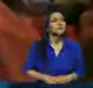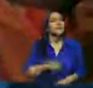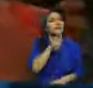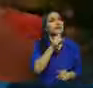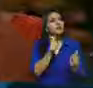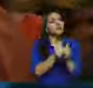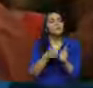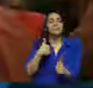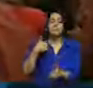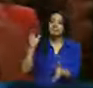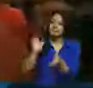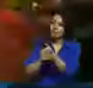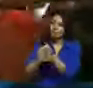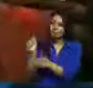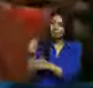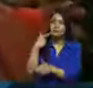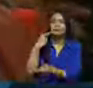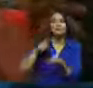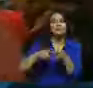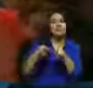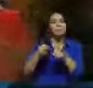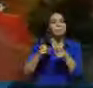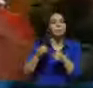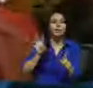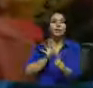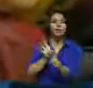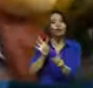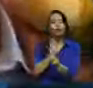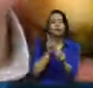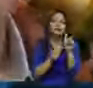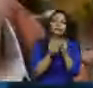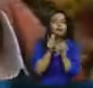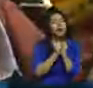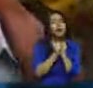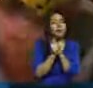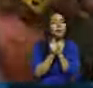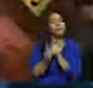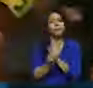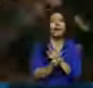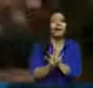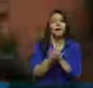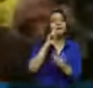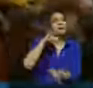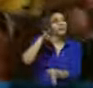Con mi esposa y mis amigos y coidearios que me acompañan a votar.